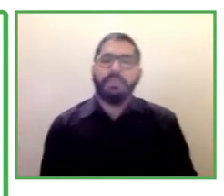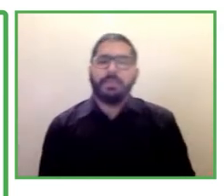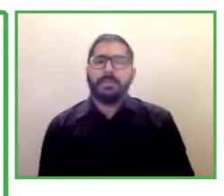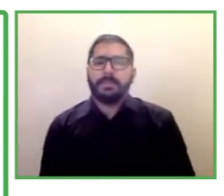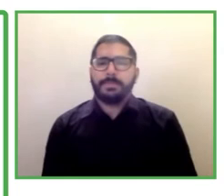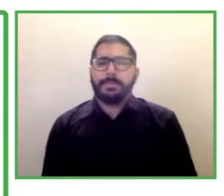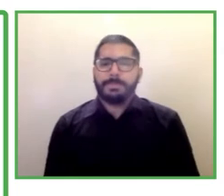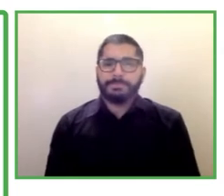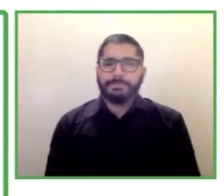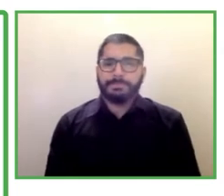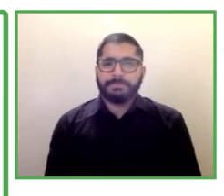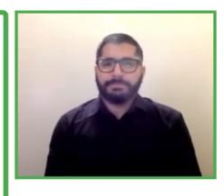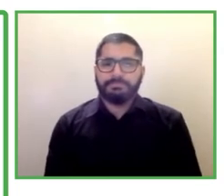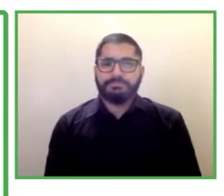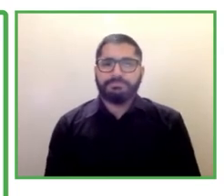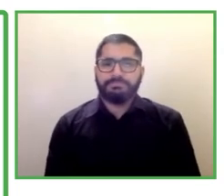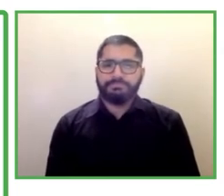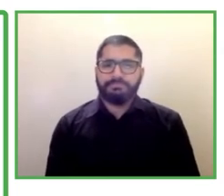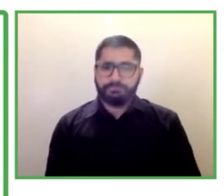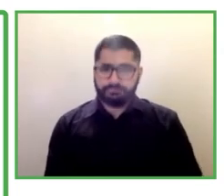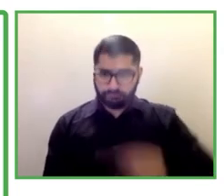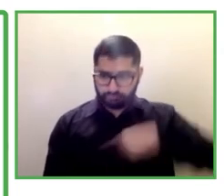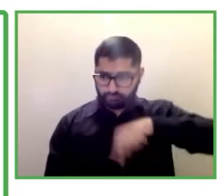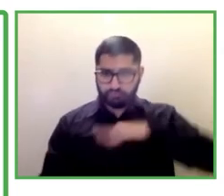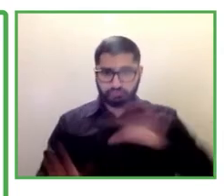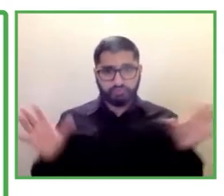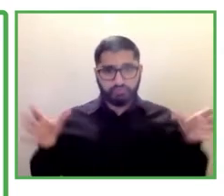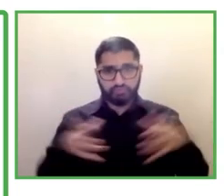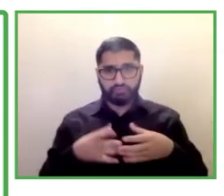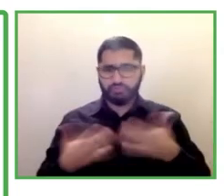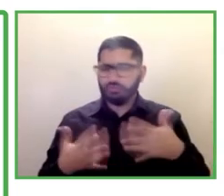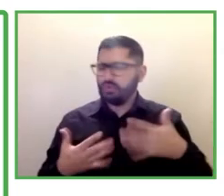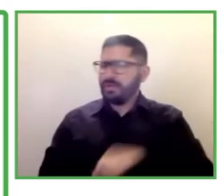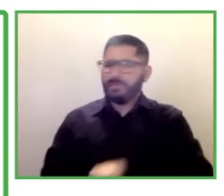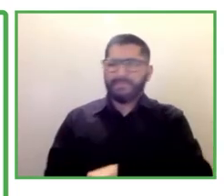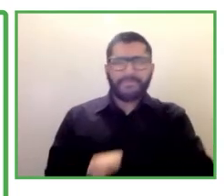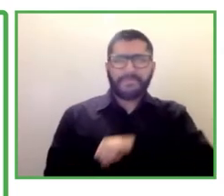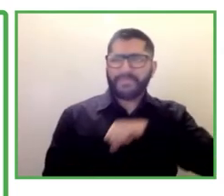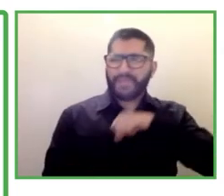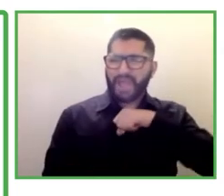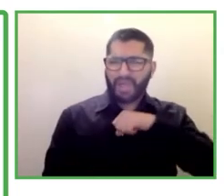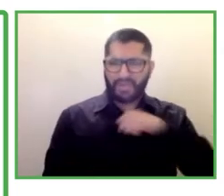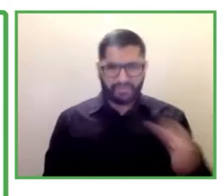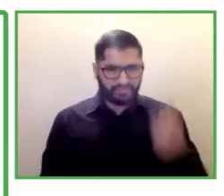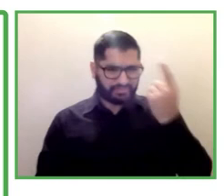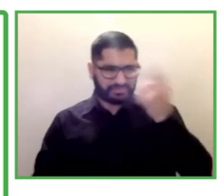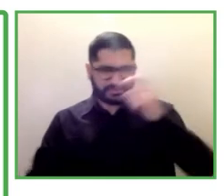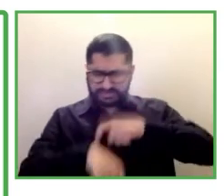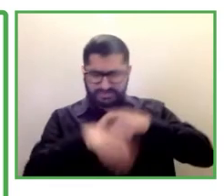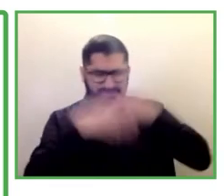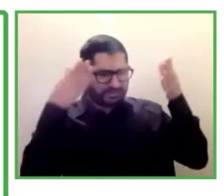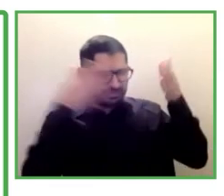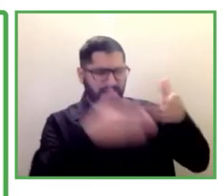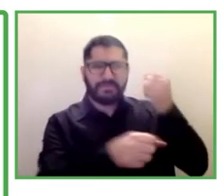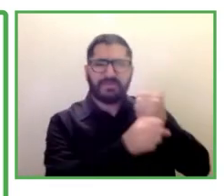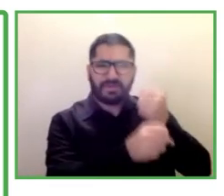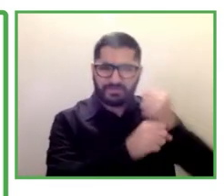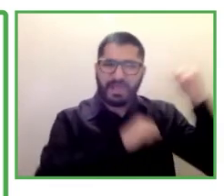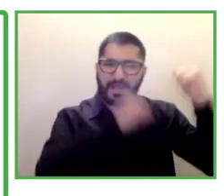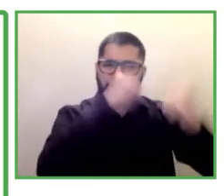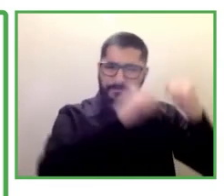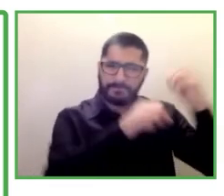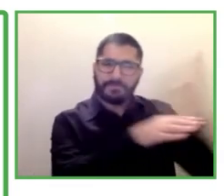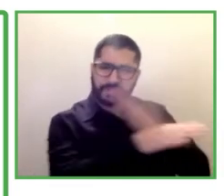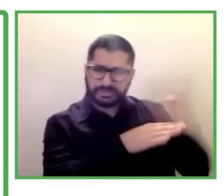Australian telecommunications companies. Muy orgulloso que una de las empresas más importantes de telecomunicaciones utilizaron este programa